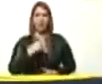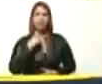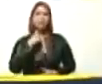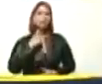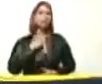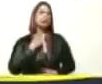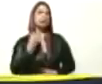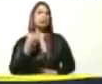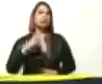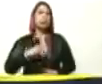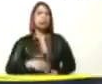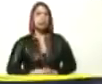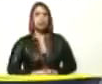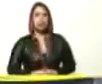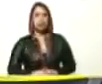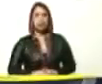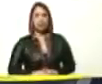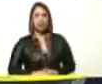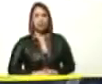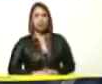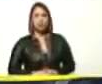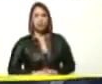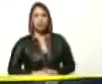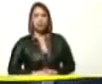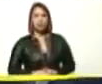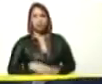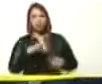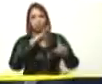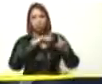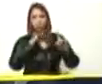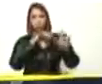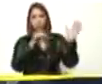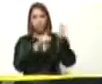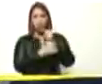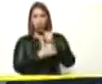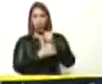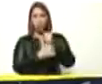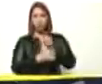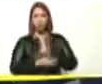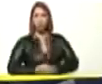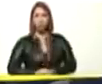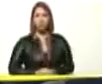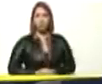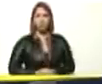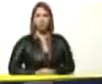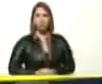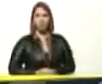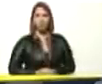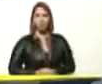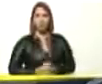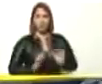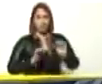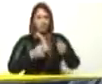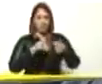y vienen los halagadores y los detectan inmediatamente y comienzan las deserciones